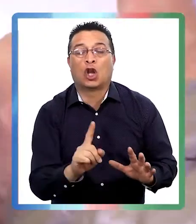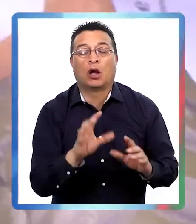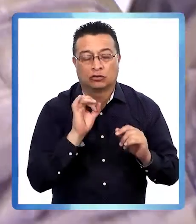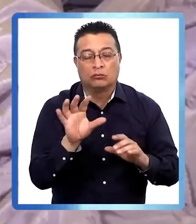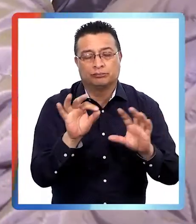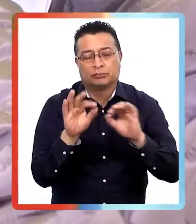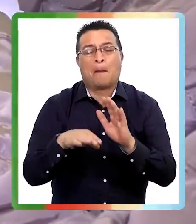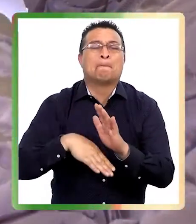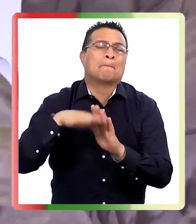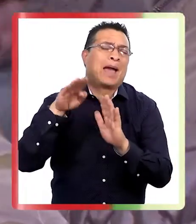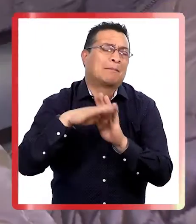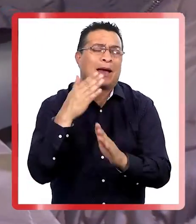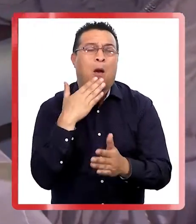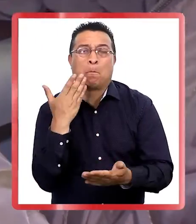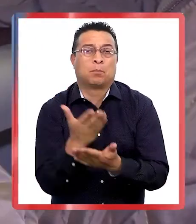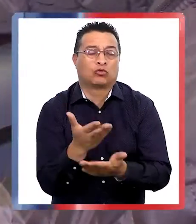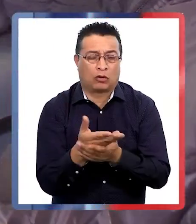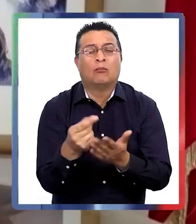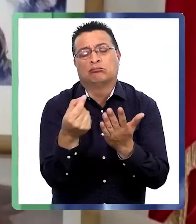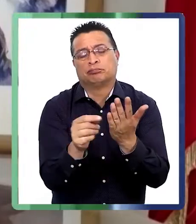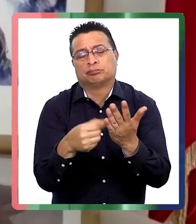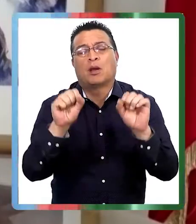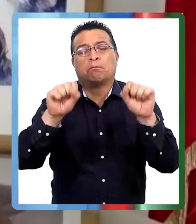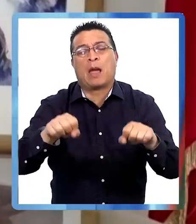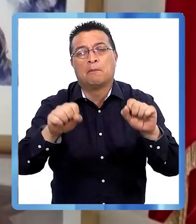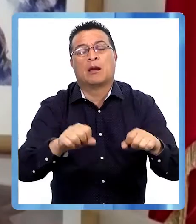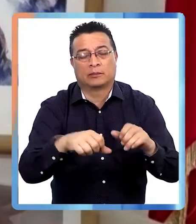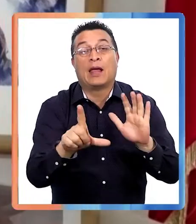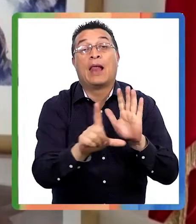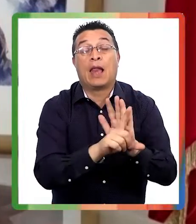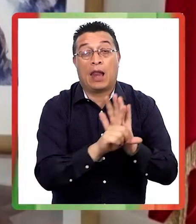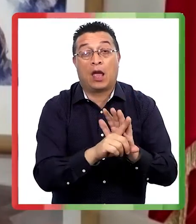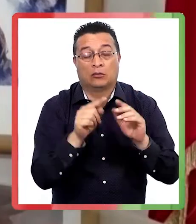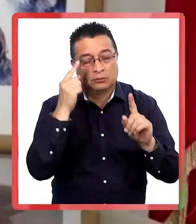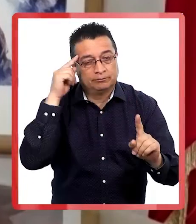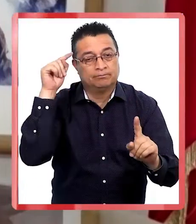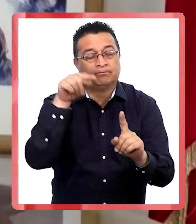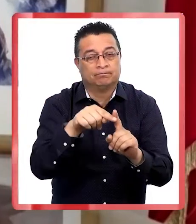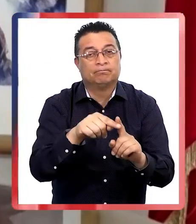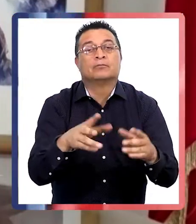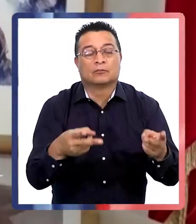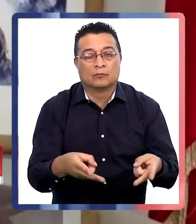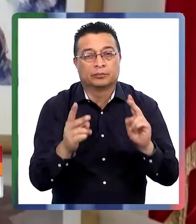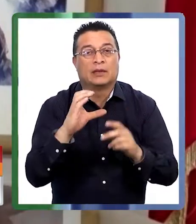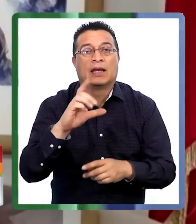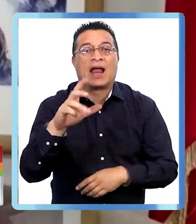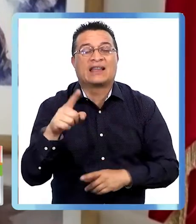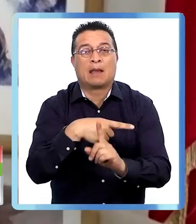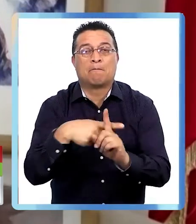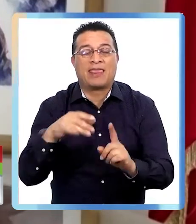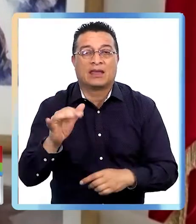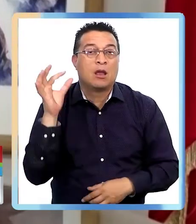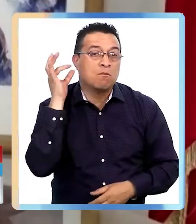Yo me doy cuenta que la inmensa mayoría de los postulantes va a calificar, porque esta es una ley que está dirigida fundamentalmente a la